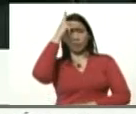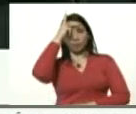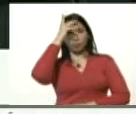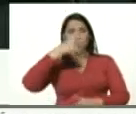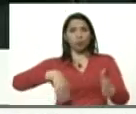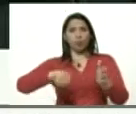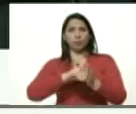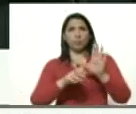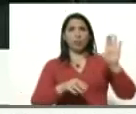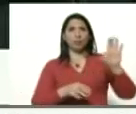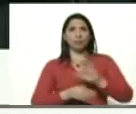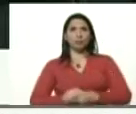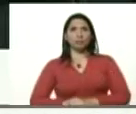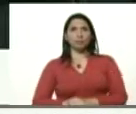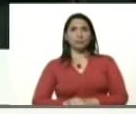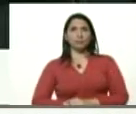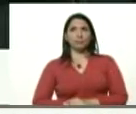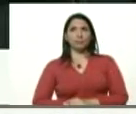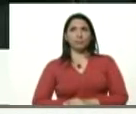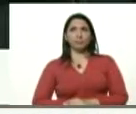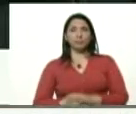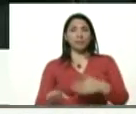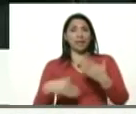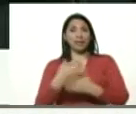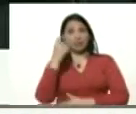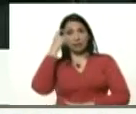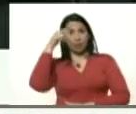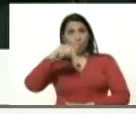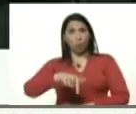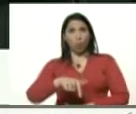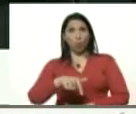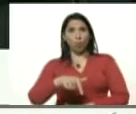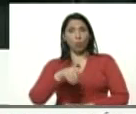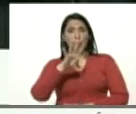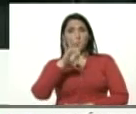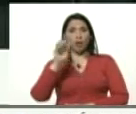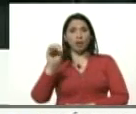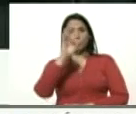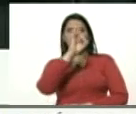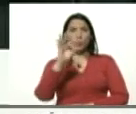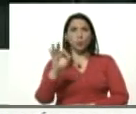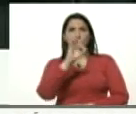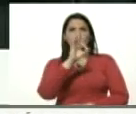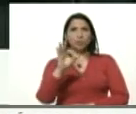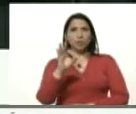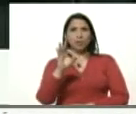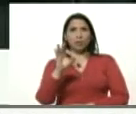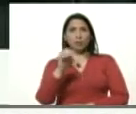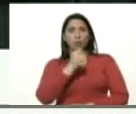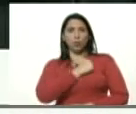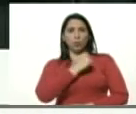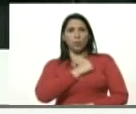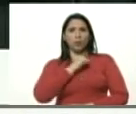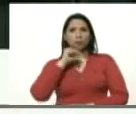vuelta a la patria. Y hasta el día de hoy, el 40% de los